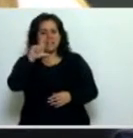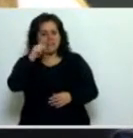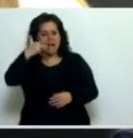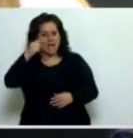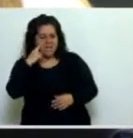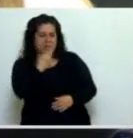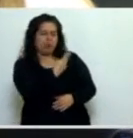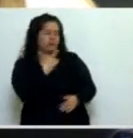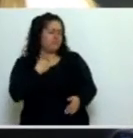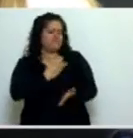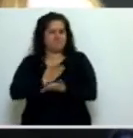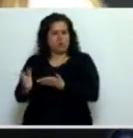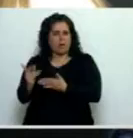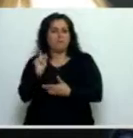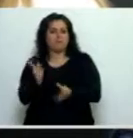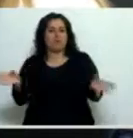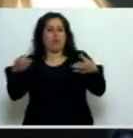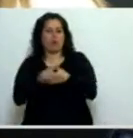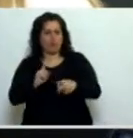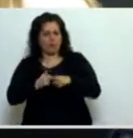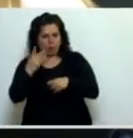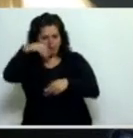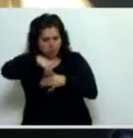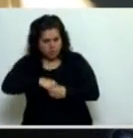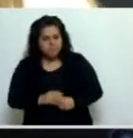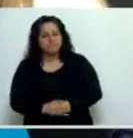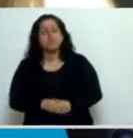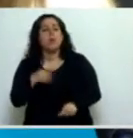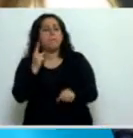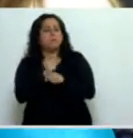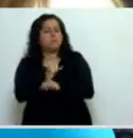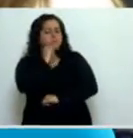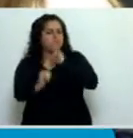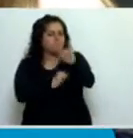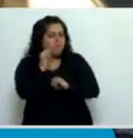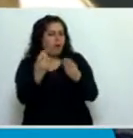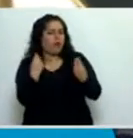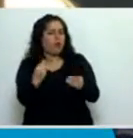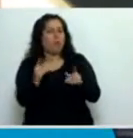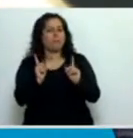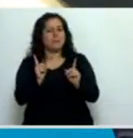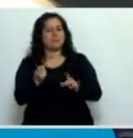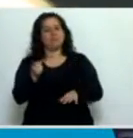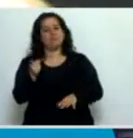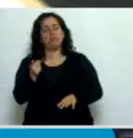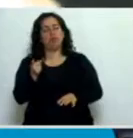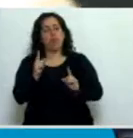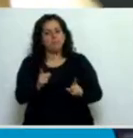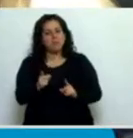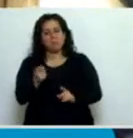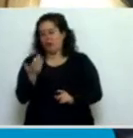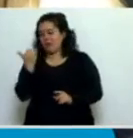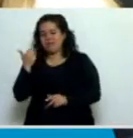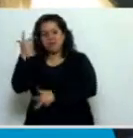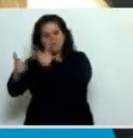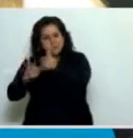del interbloque del que formamos parte. Primero, plantear, y tal vez hasta siguiendo la línea de lo que manifestaban